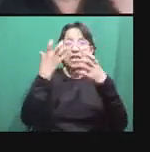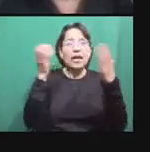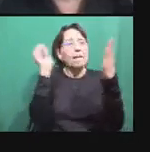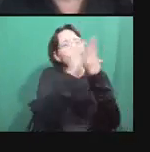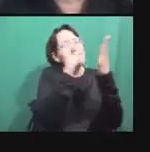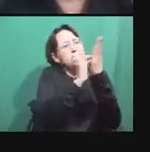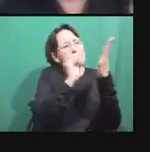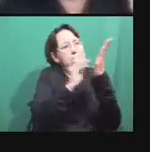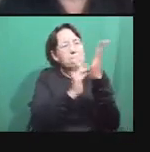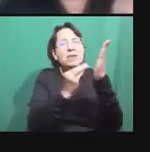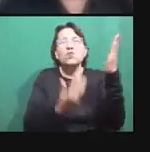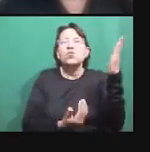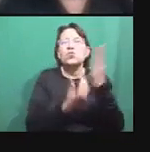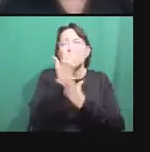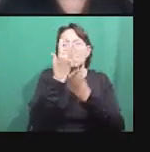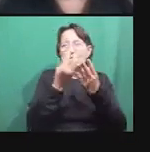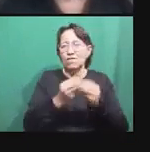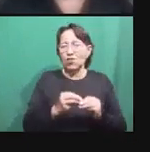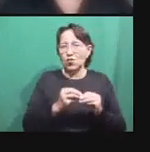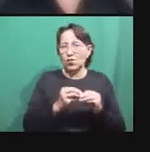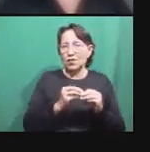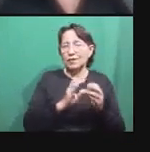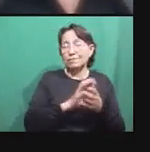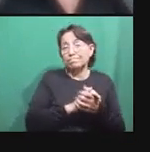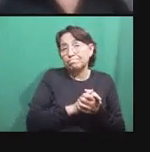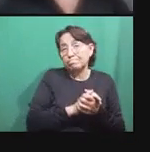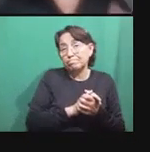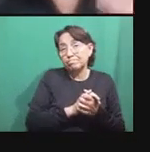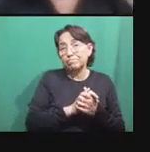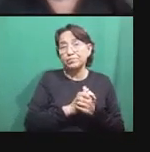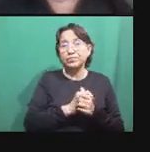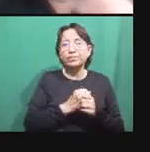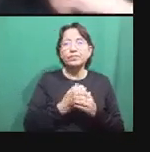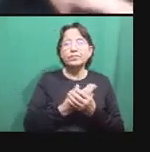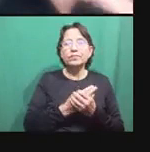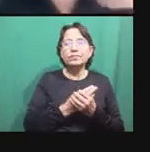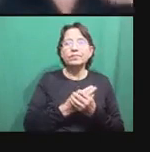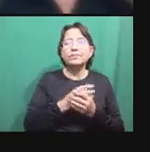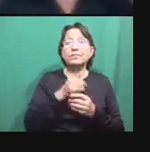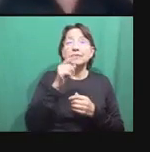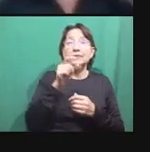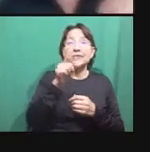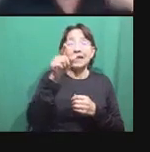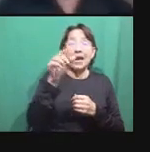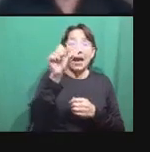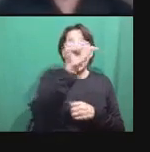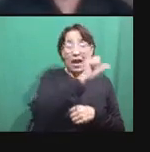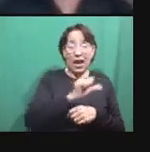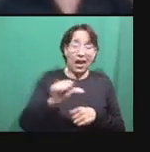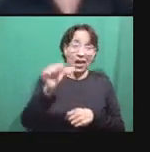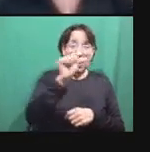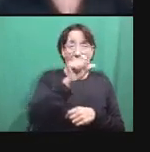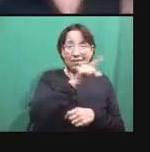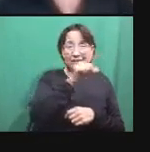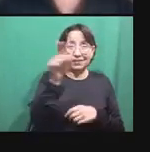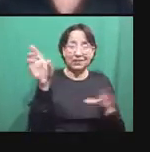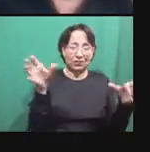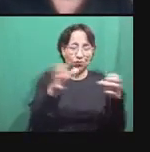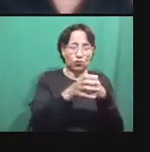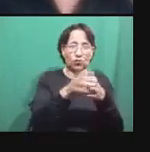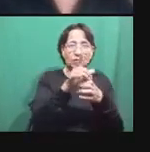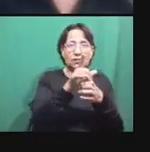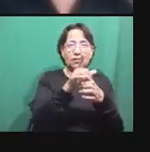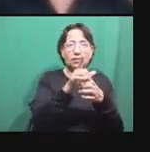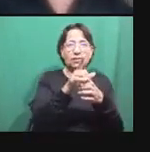esa última palabra del discurso en la piel de la ciudad. Cuando estas mujeres empiezan, del grupo de las RAD, empiezan a